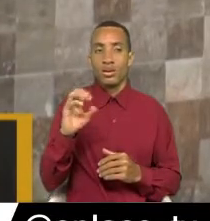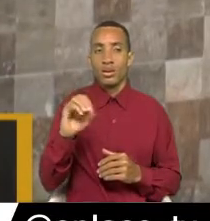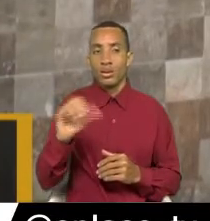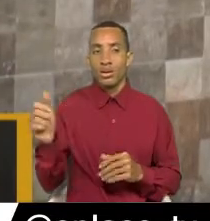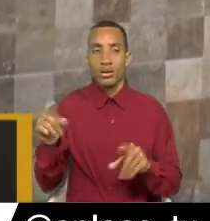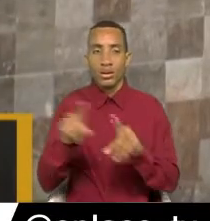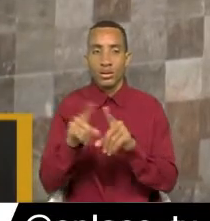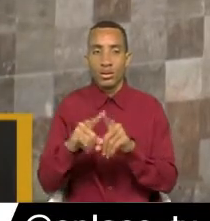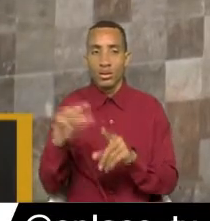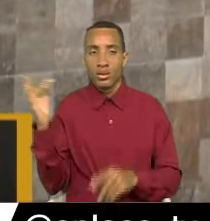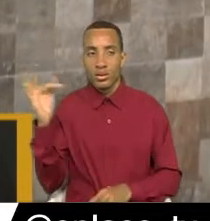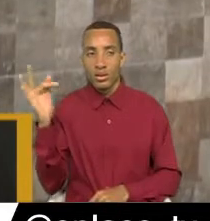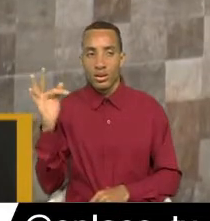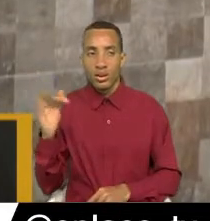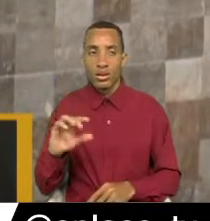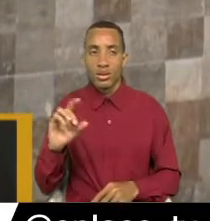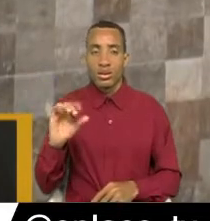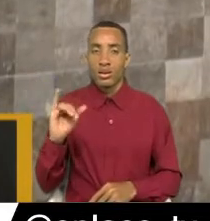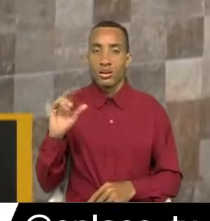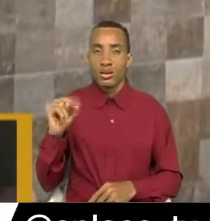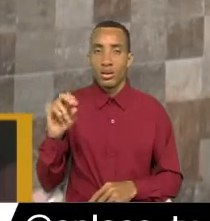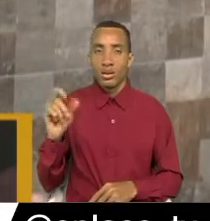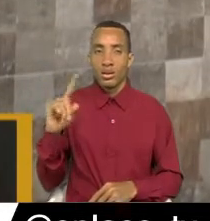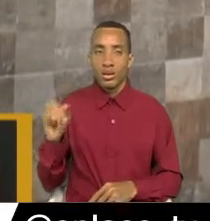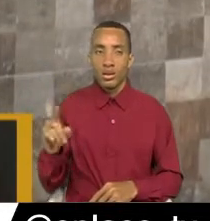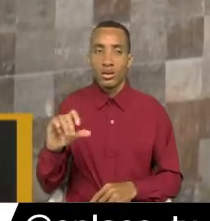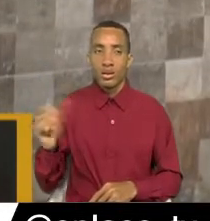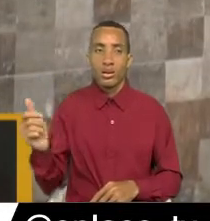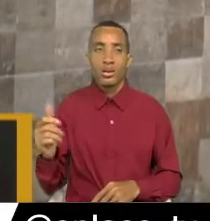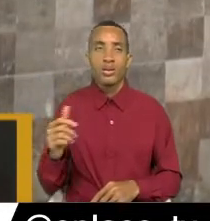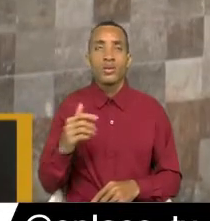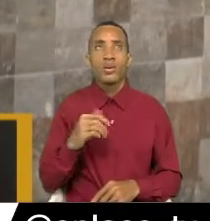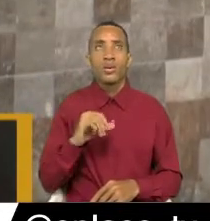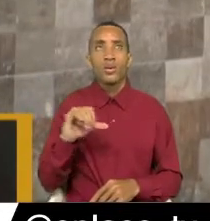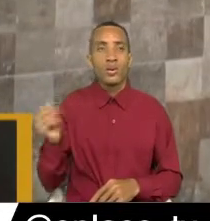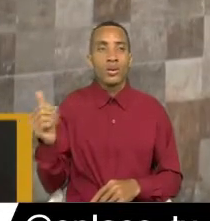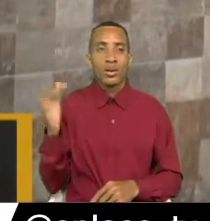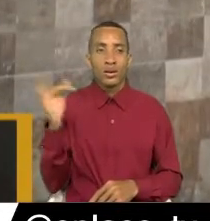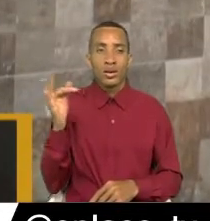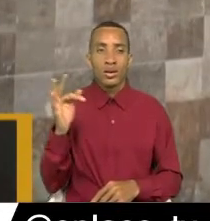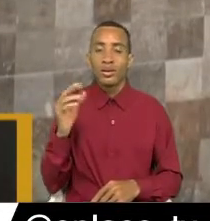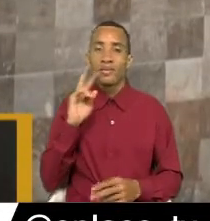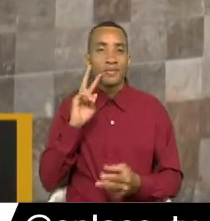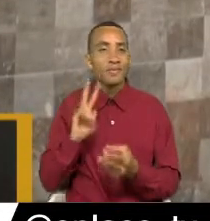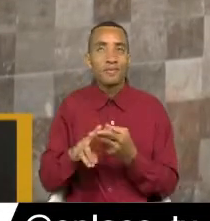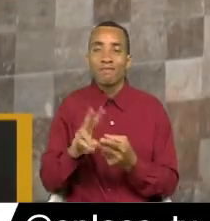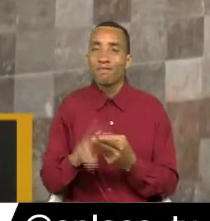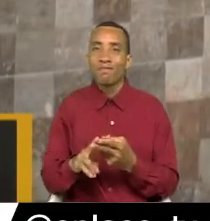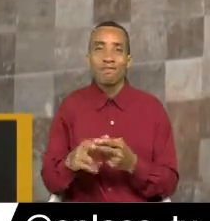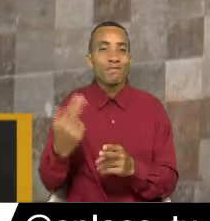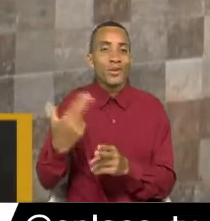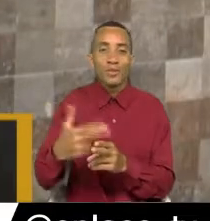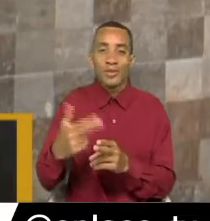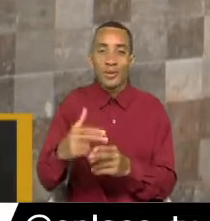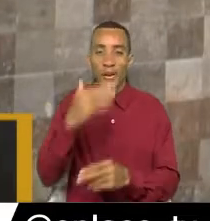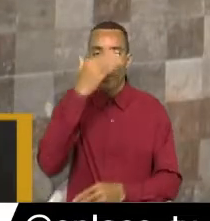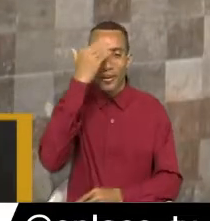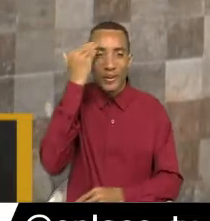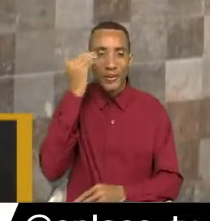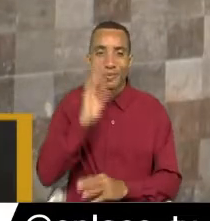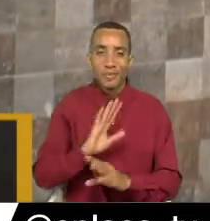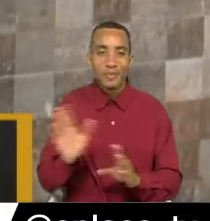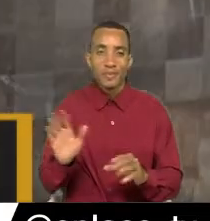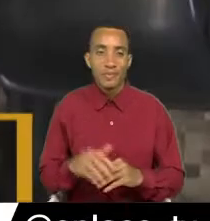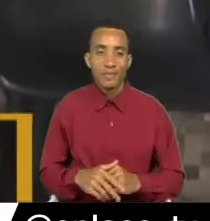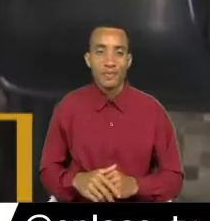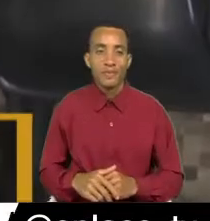Una tía se llama Inés. Y tengo otra tía que no sé el nombre de ella. Esa, no nos saben de la vida de